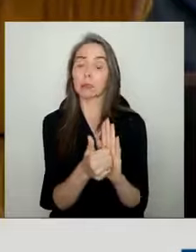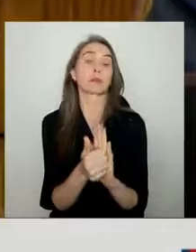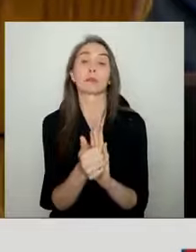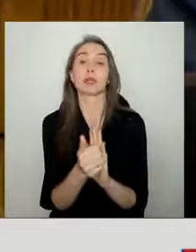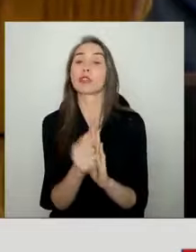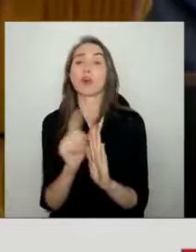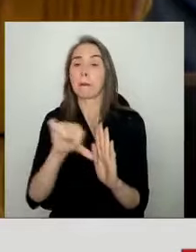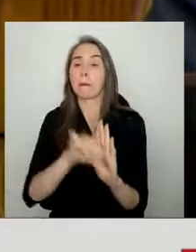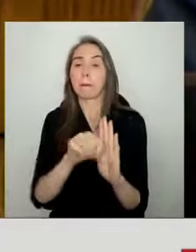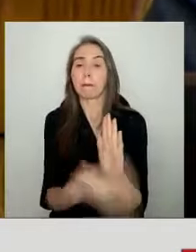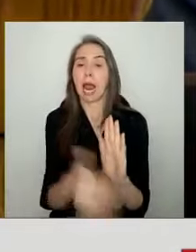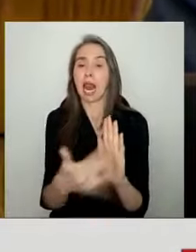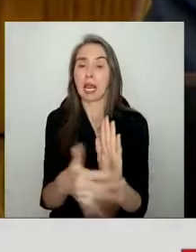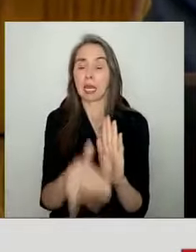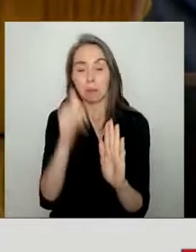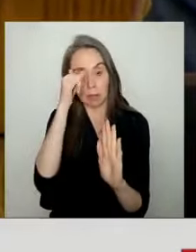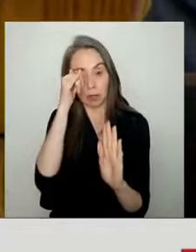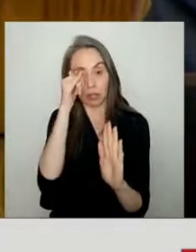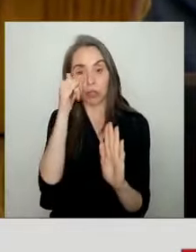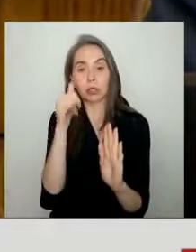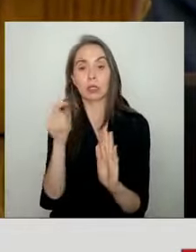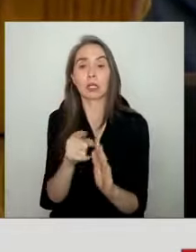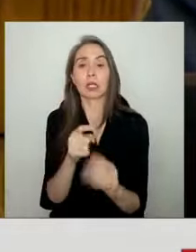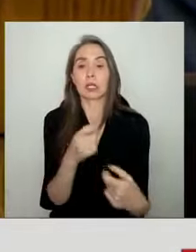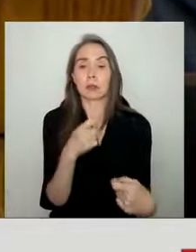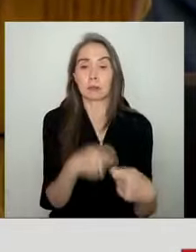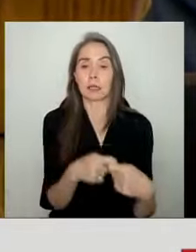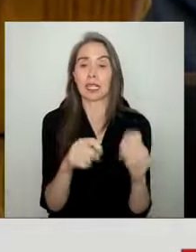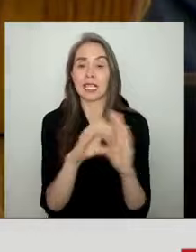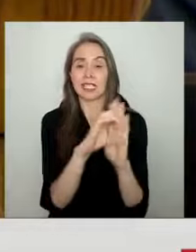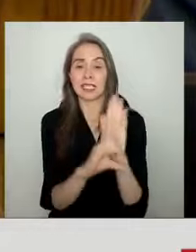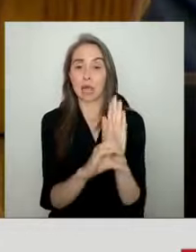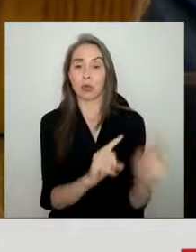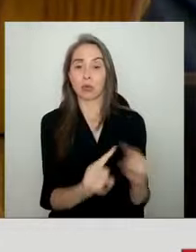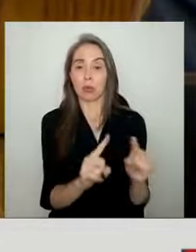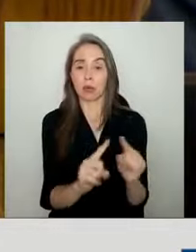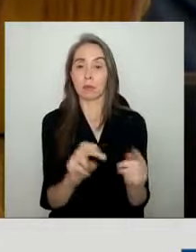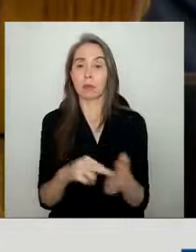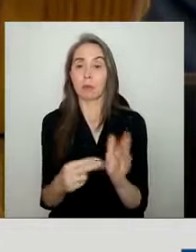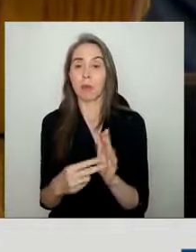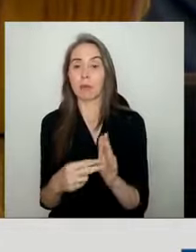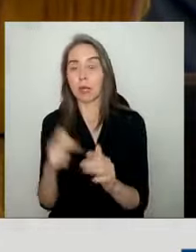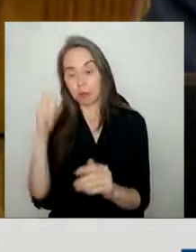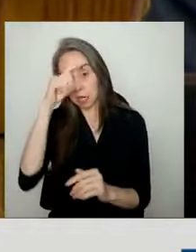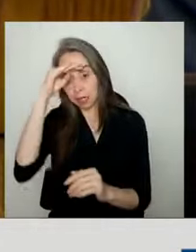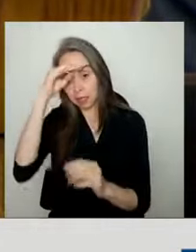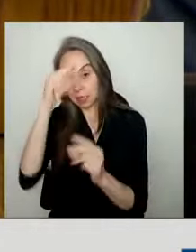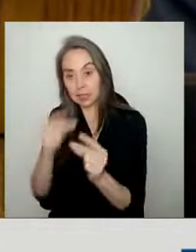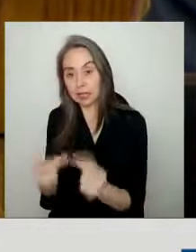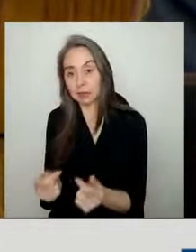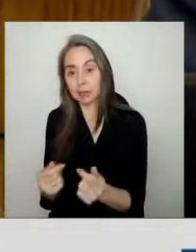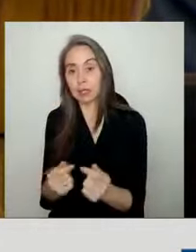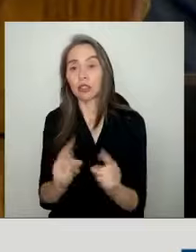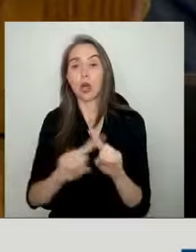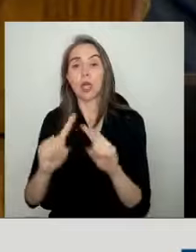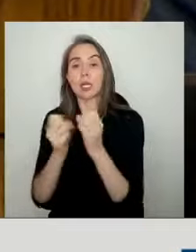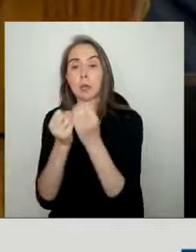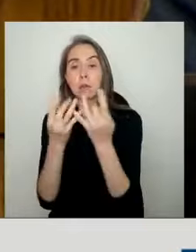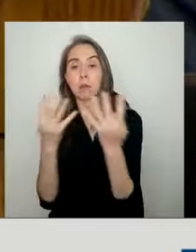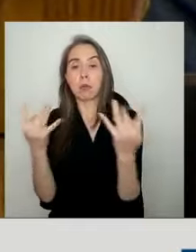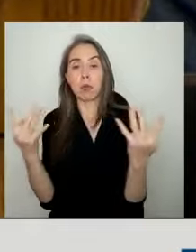ya que trasladar la rigidez de dicho estatuto dificultaría alcanzar la especialización y la pluralidad eh necesaria